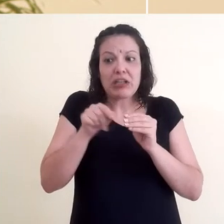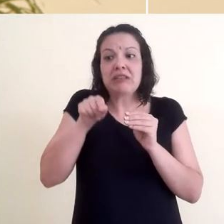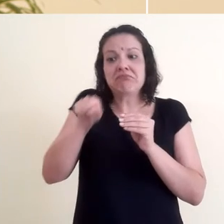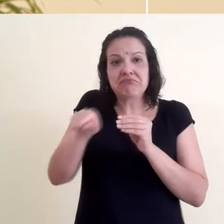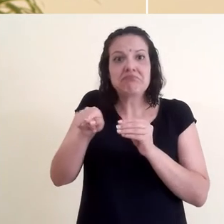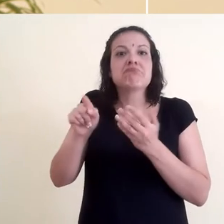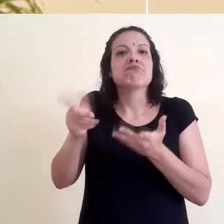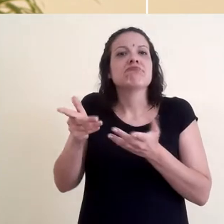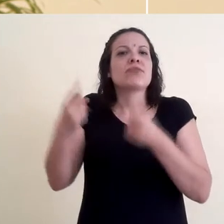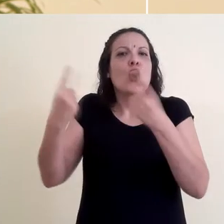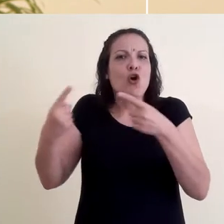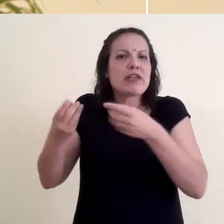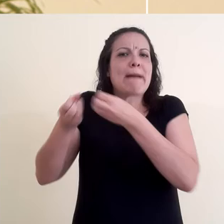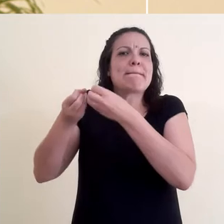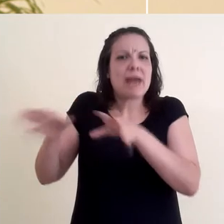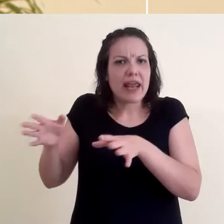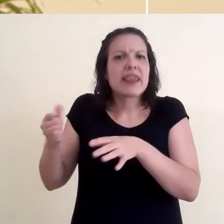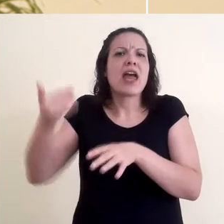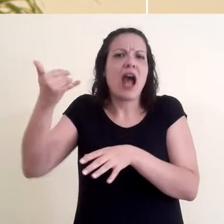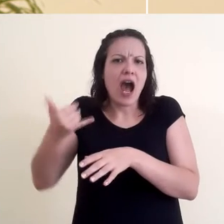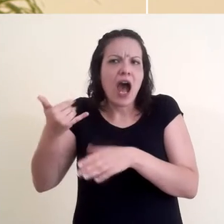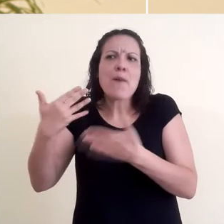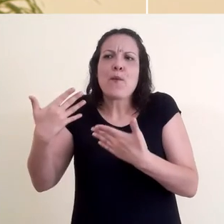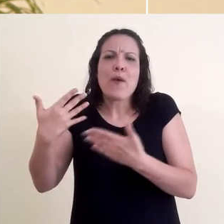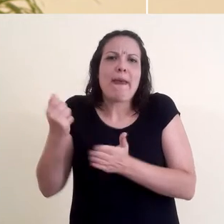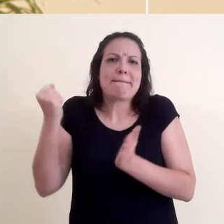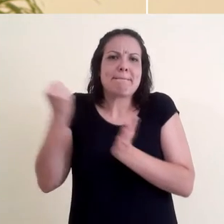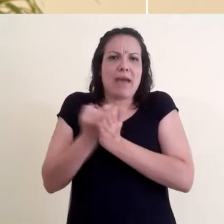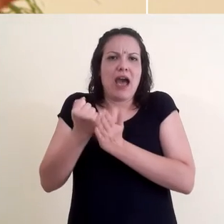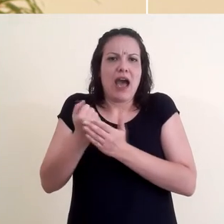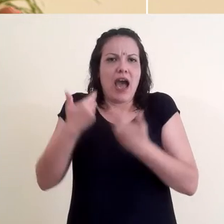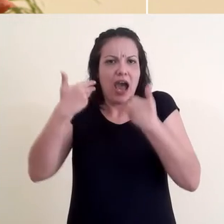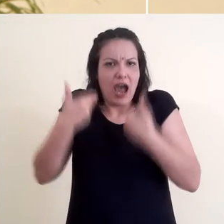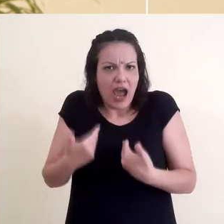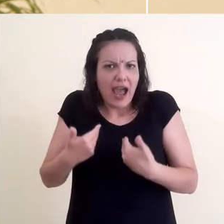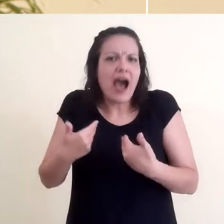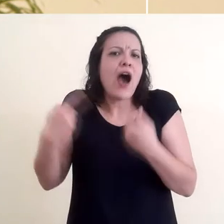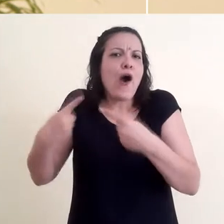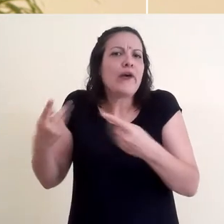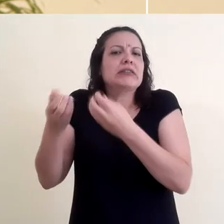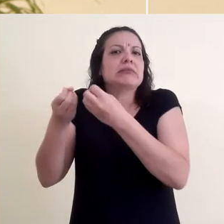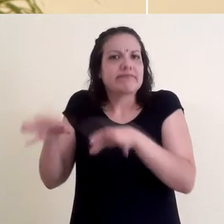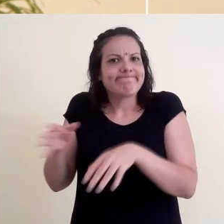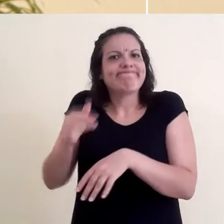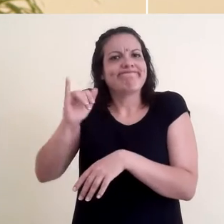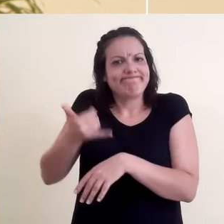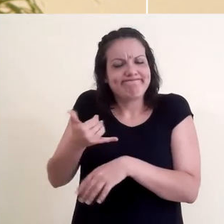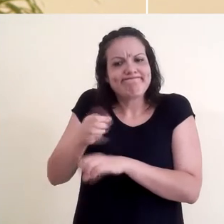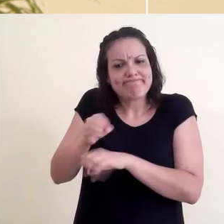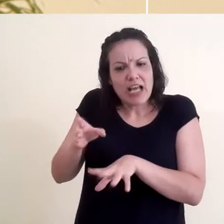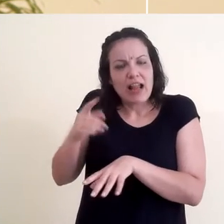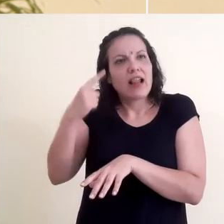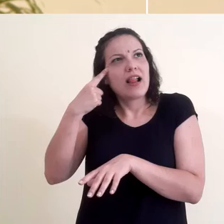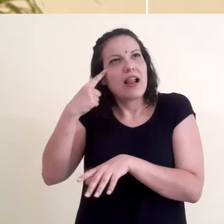aunque puedan ser significativas en respecto de lo que se perdió, se